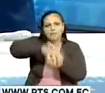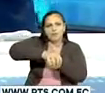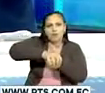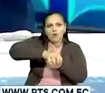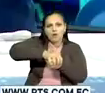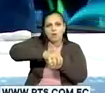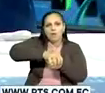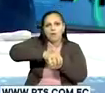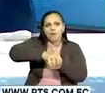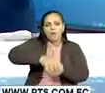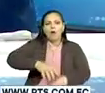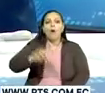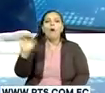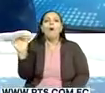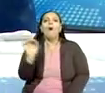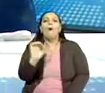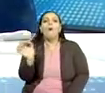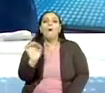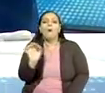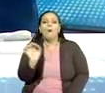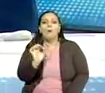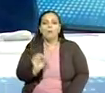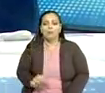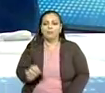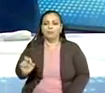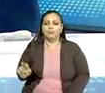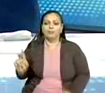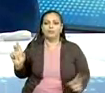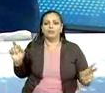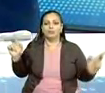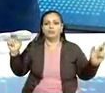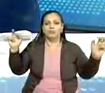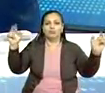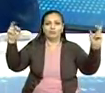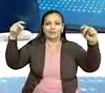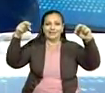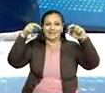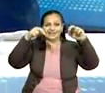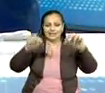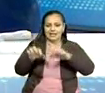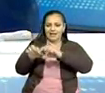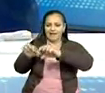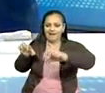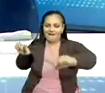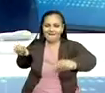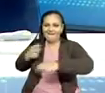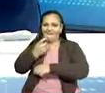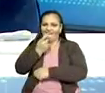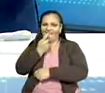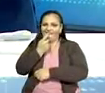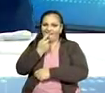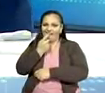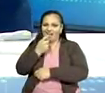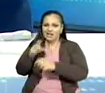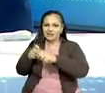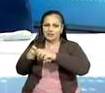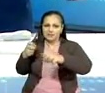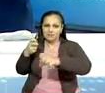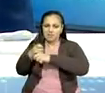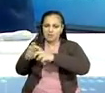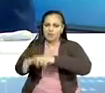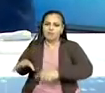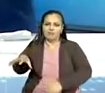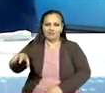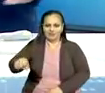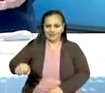los tubos de pasamanos, de los pasos elevados peatonales. Se roban las barandas de contención de la vía perimetral,